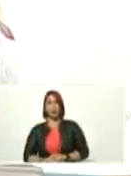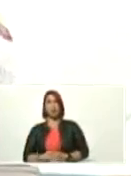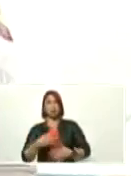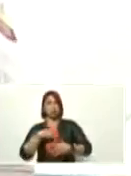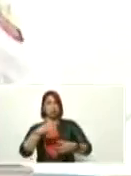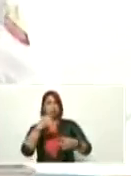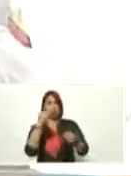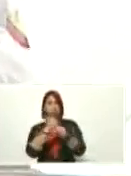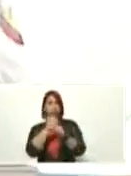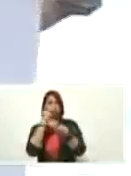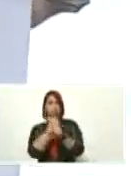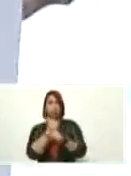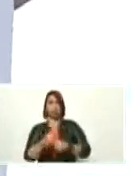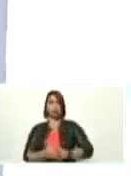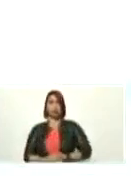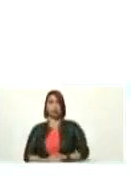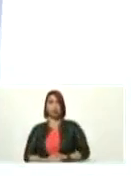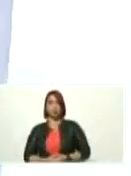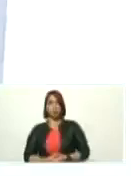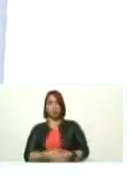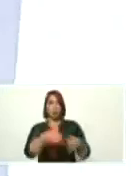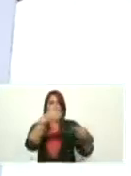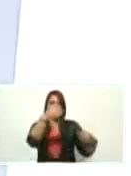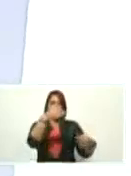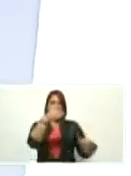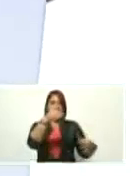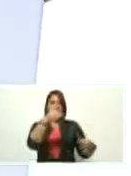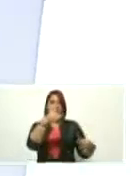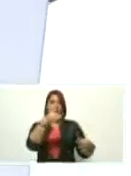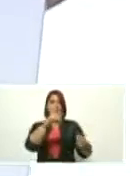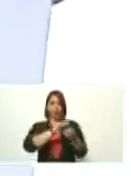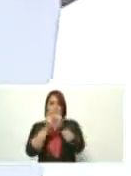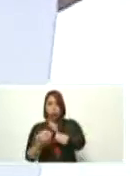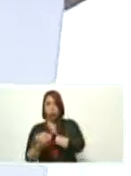Interesante trabajo. De la tarjeta al voto electrónico.